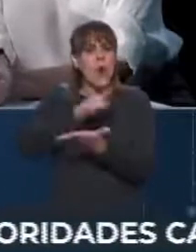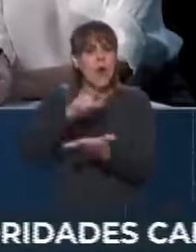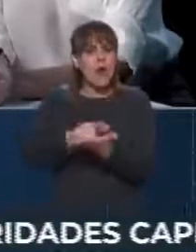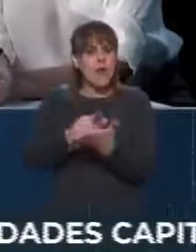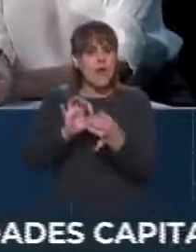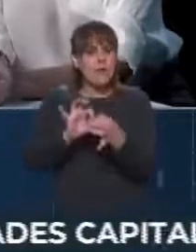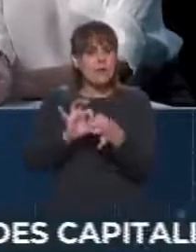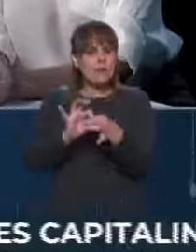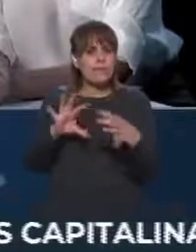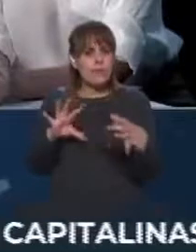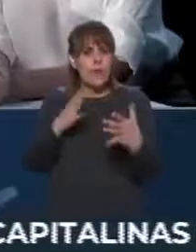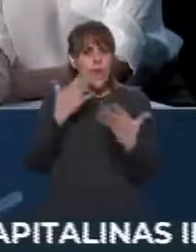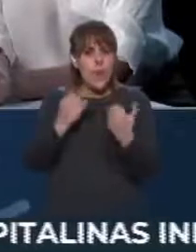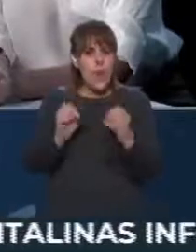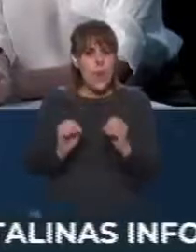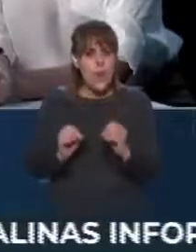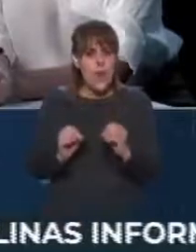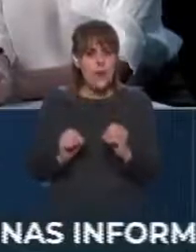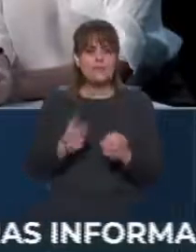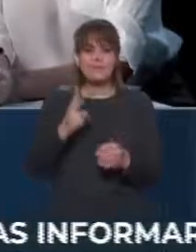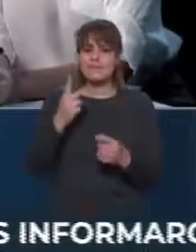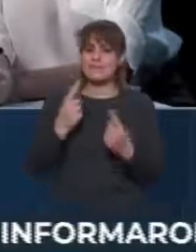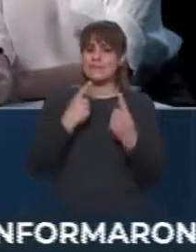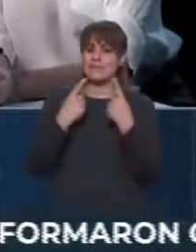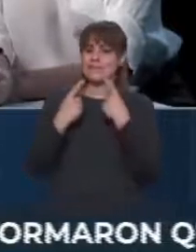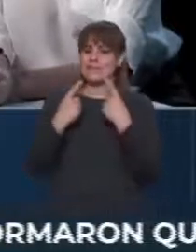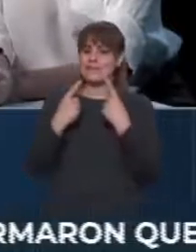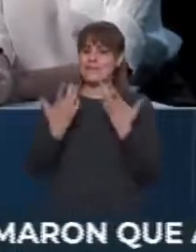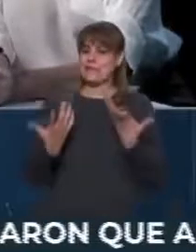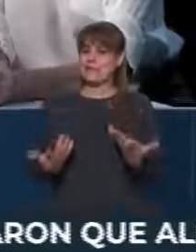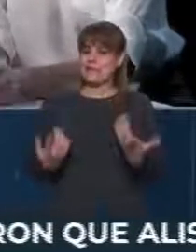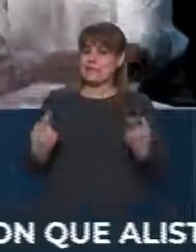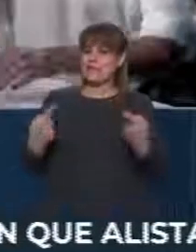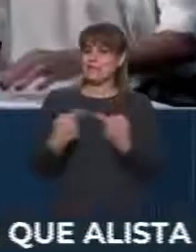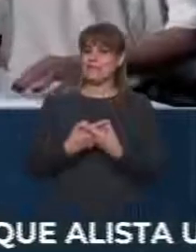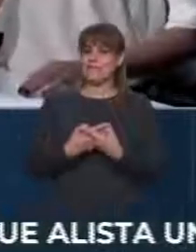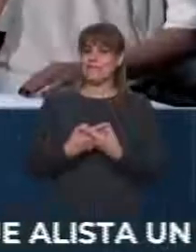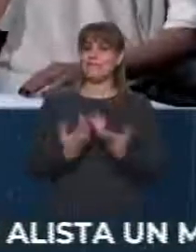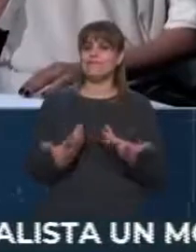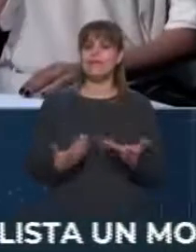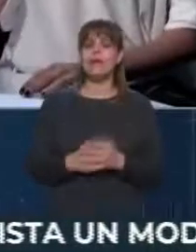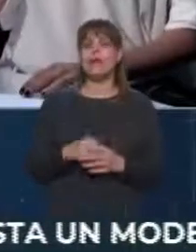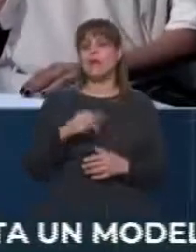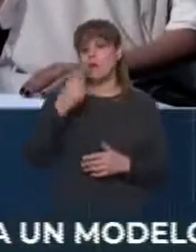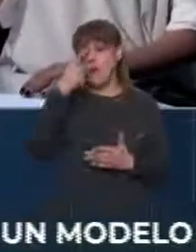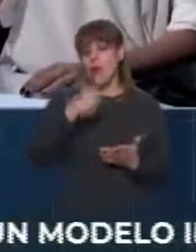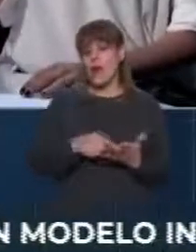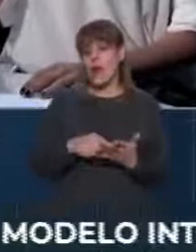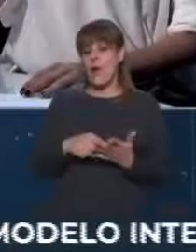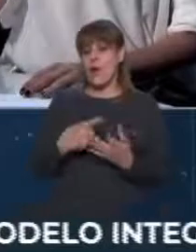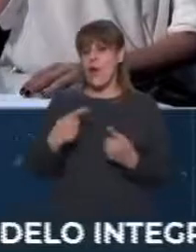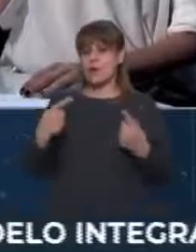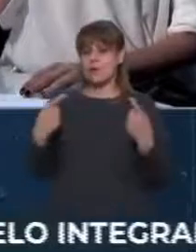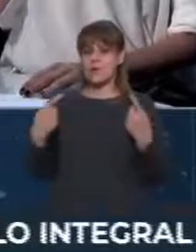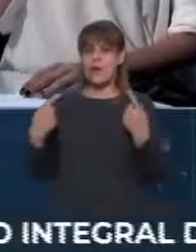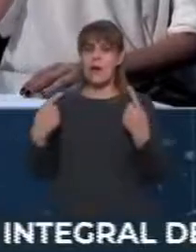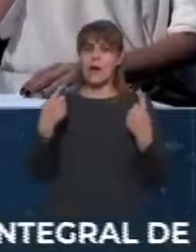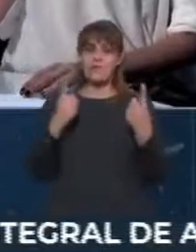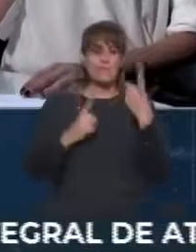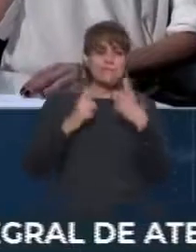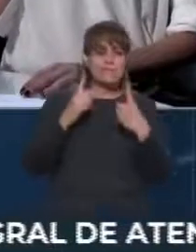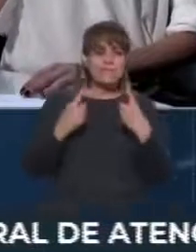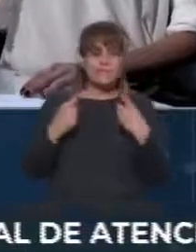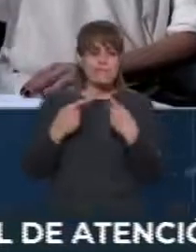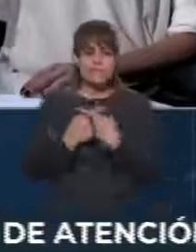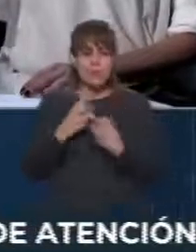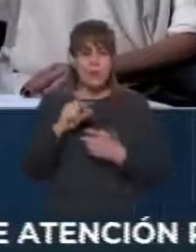dilema. Sí, es un gran dilema. Lo que yo creo que no es un dilema y es un asunto que nadie puede negar en este